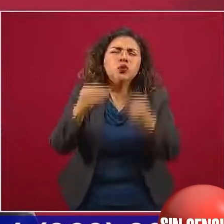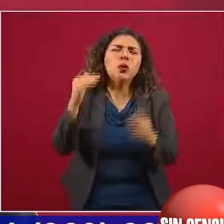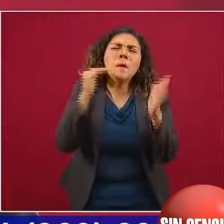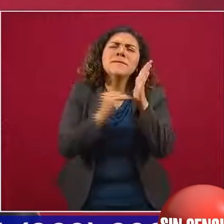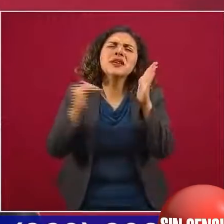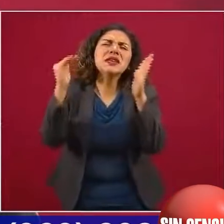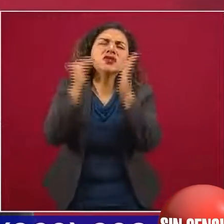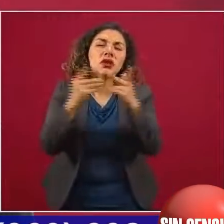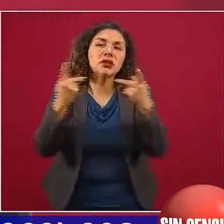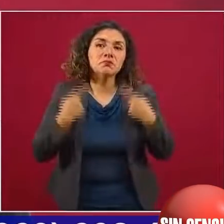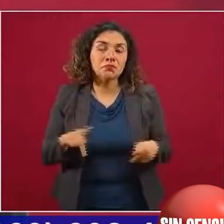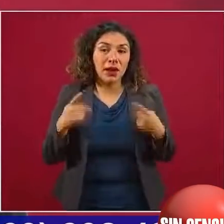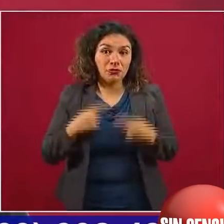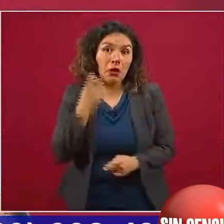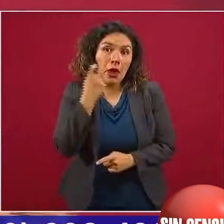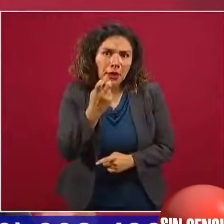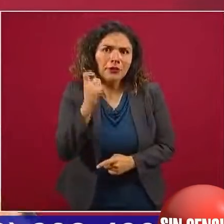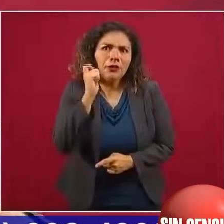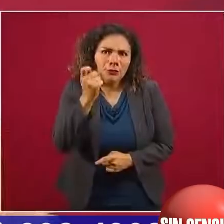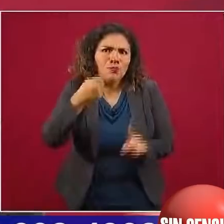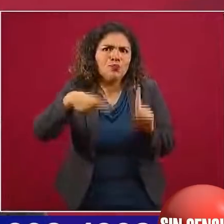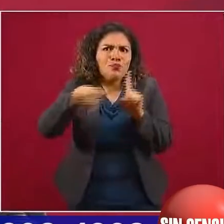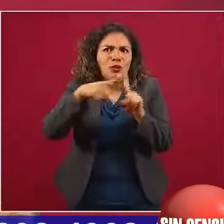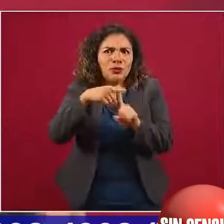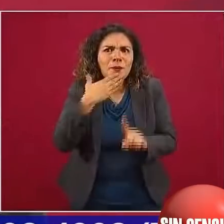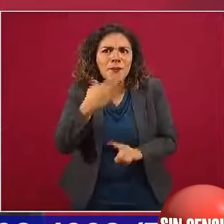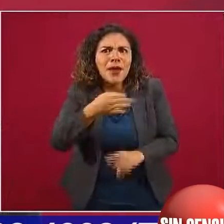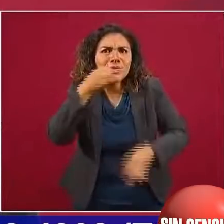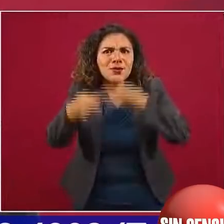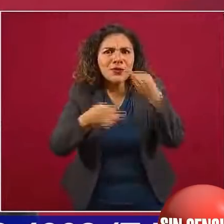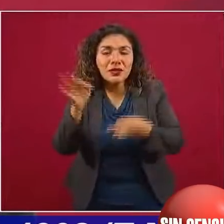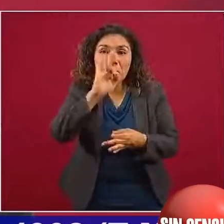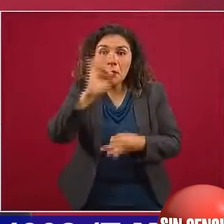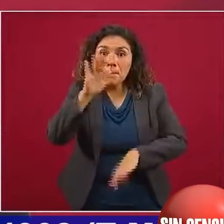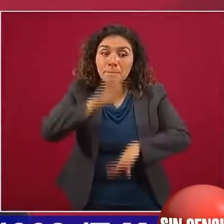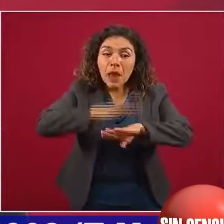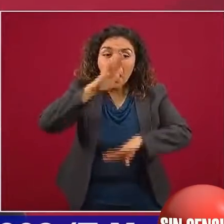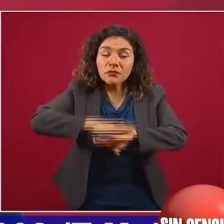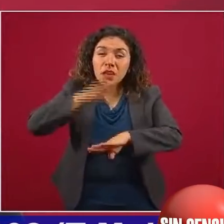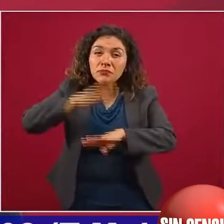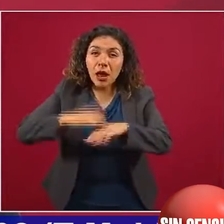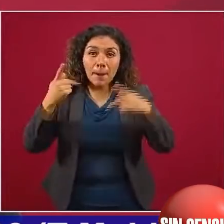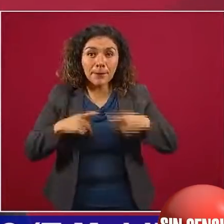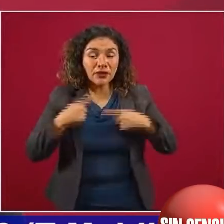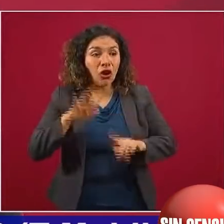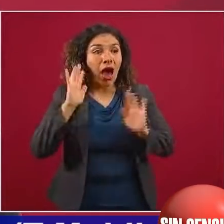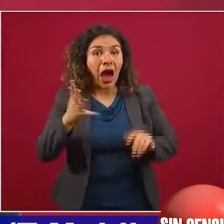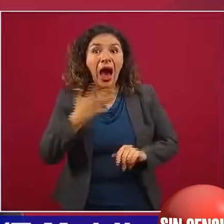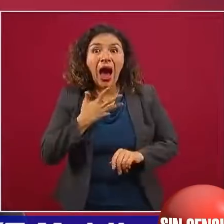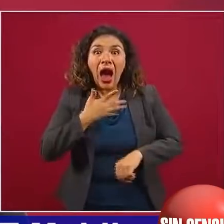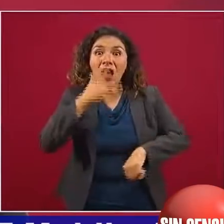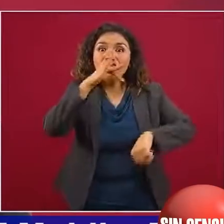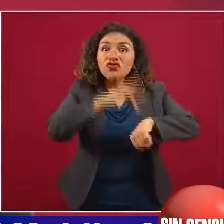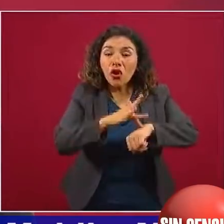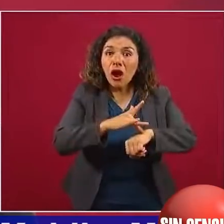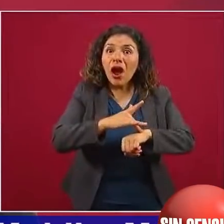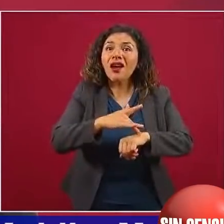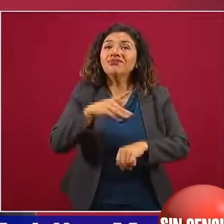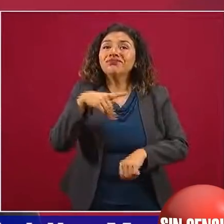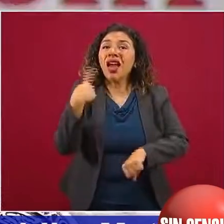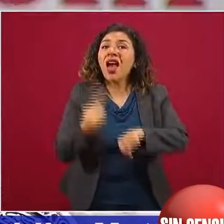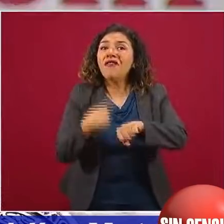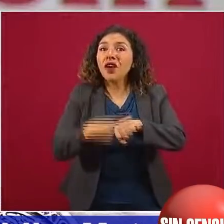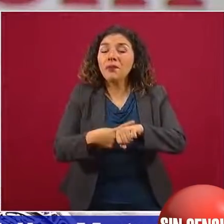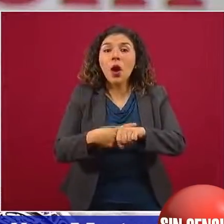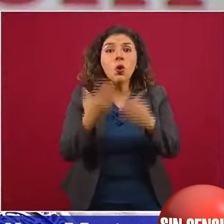una parte positiva. Entre más personas se hayan infectado sin tener una